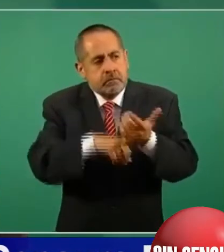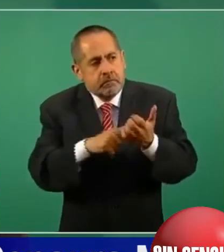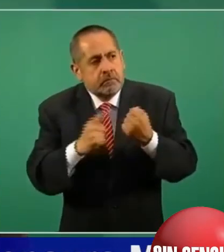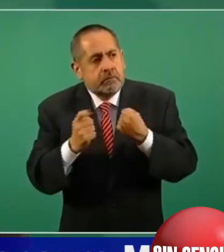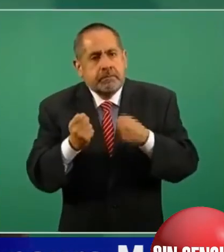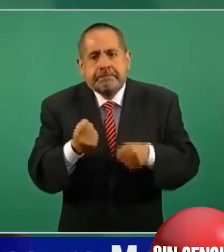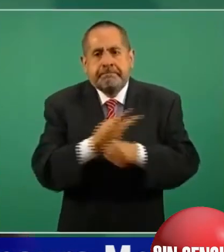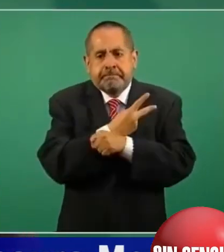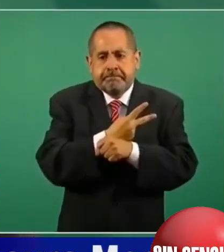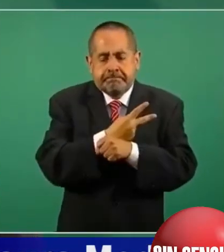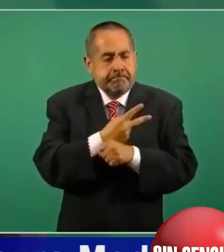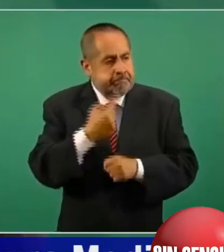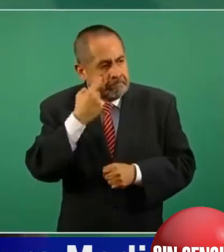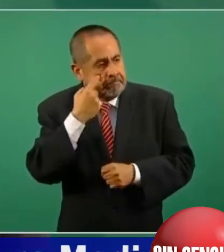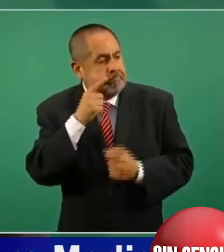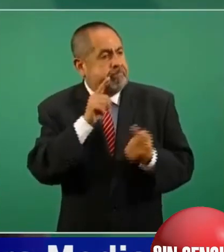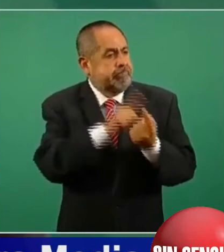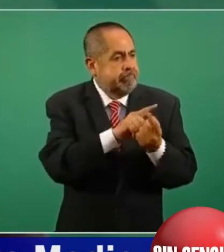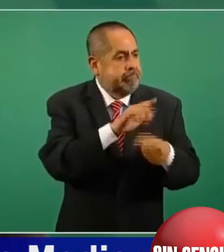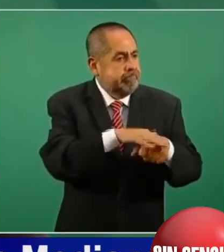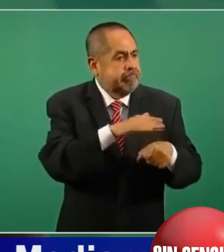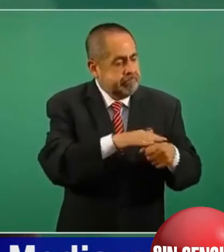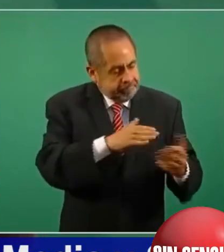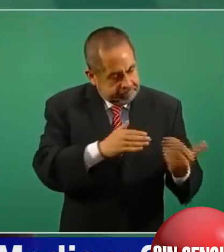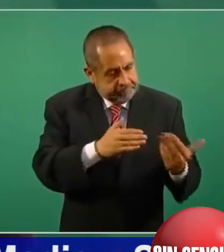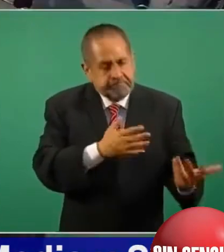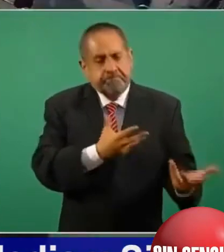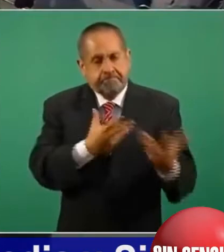y poder ver el remedio.